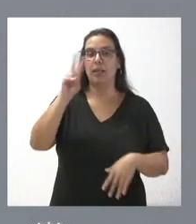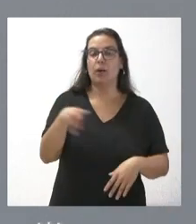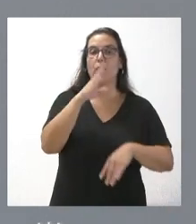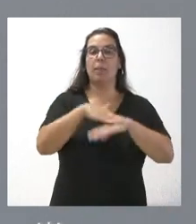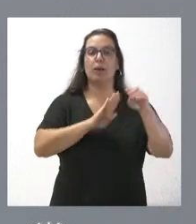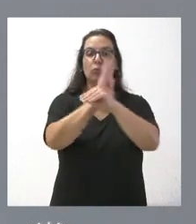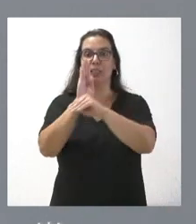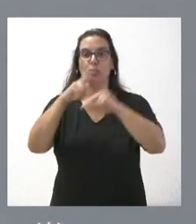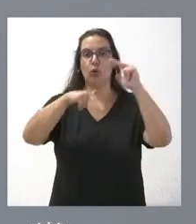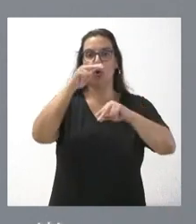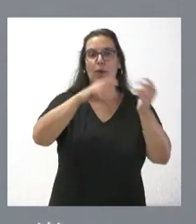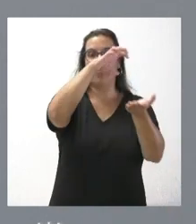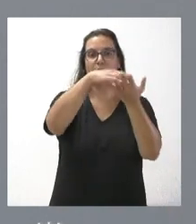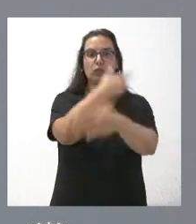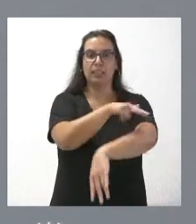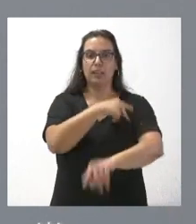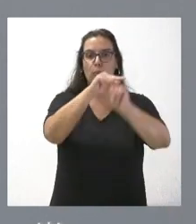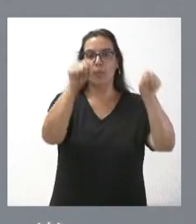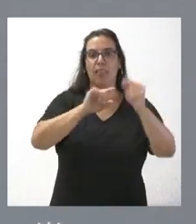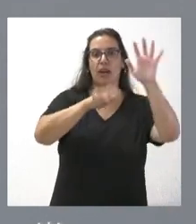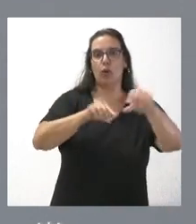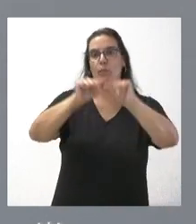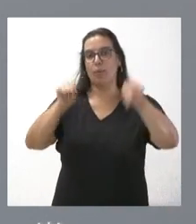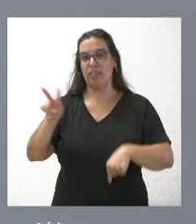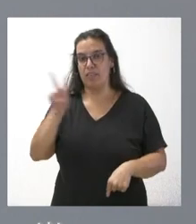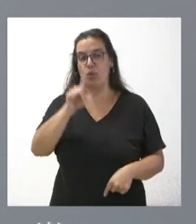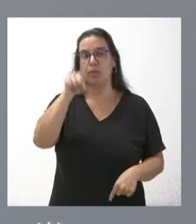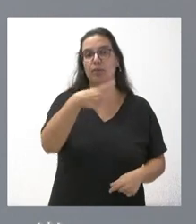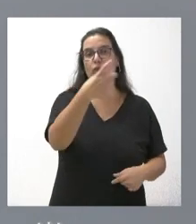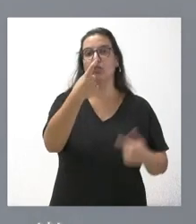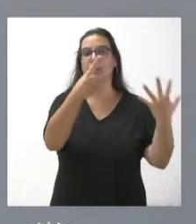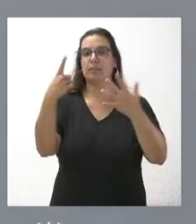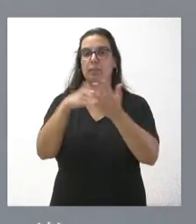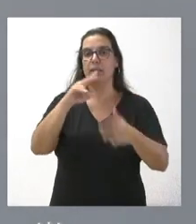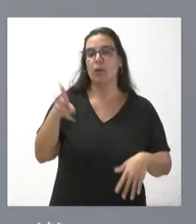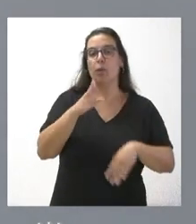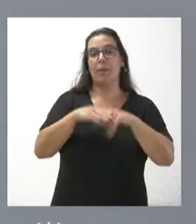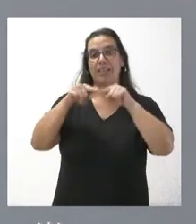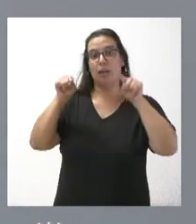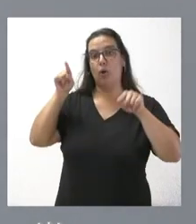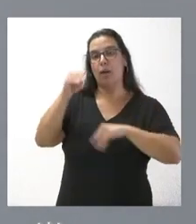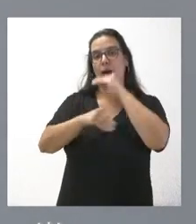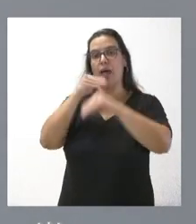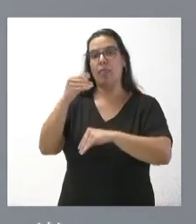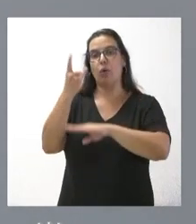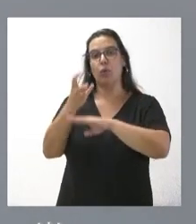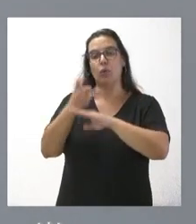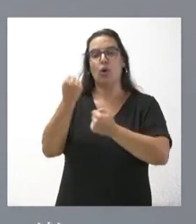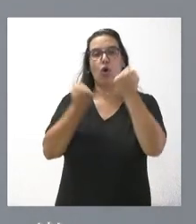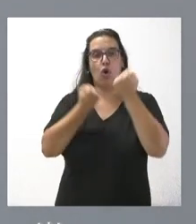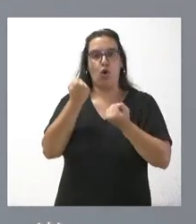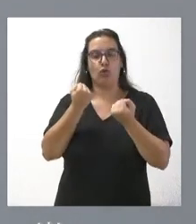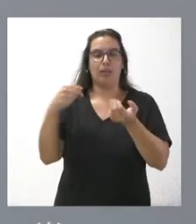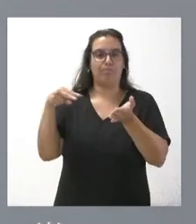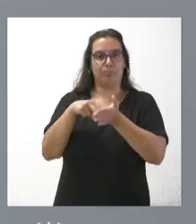centros sanitarios de León y Valladolid y 276.000 euros para instalar en Segovia puntos de recarga de vehículos eléctricos